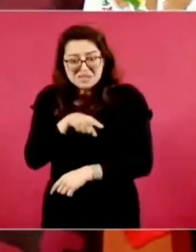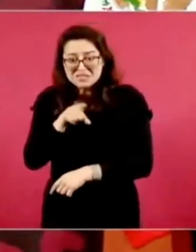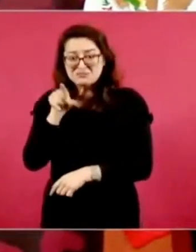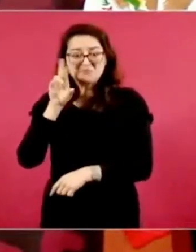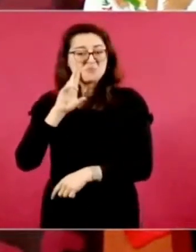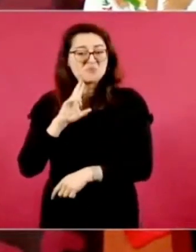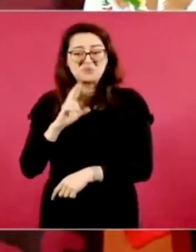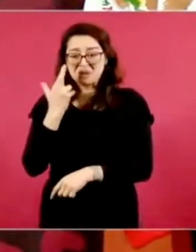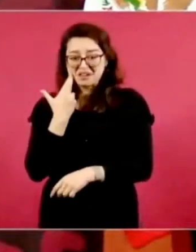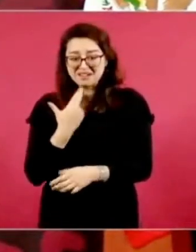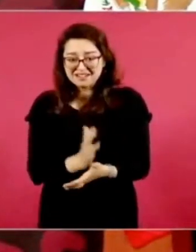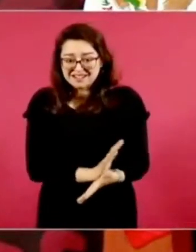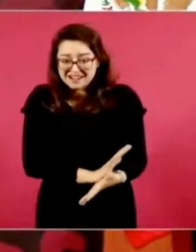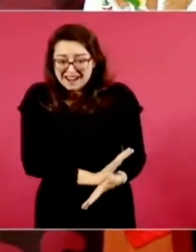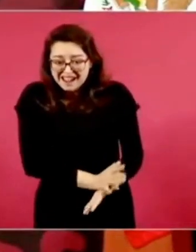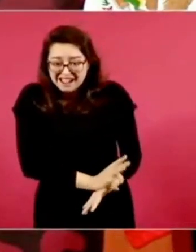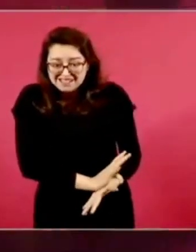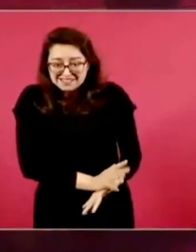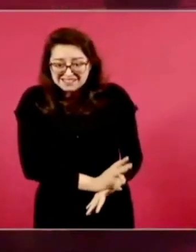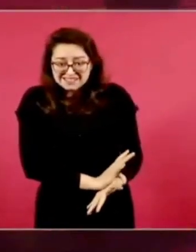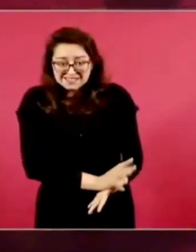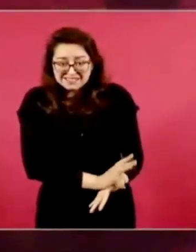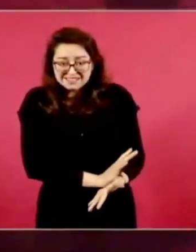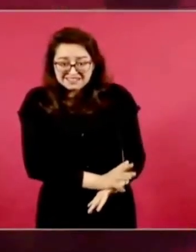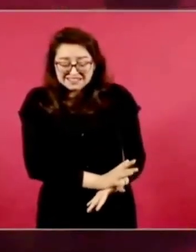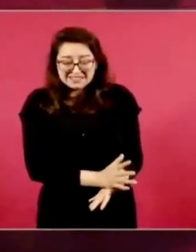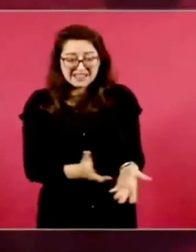es un racista,